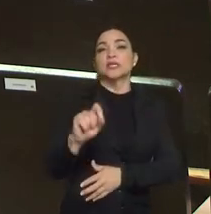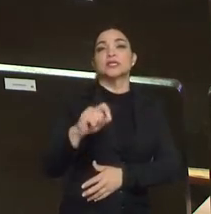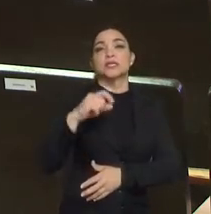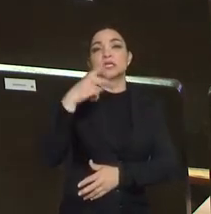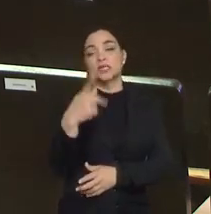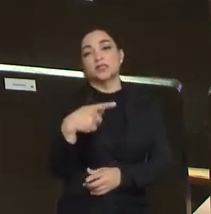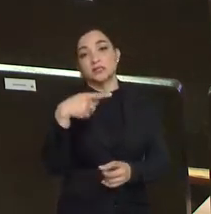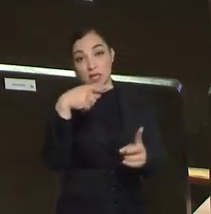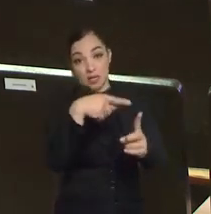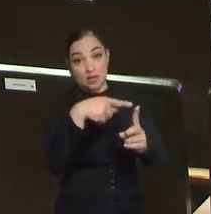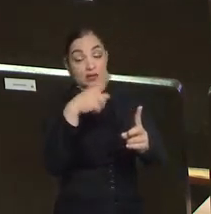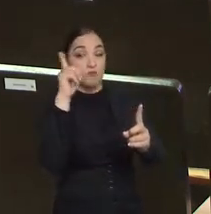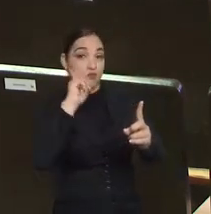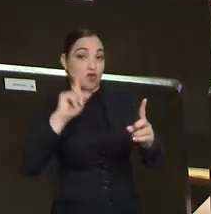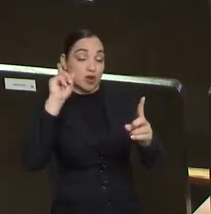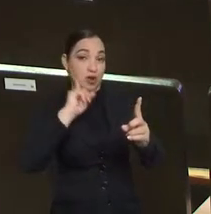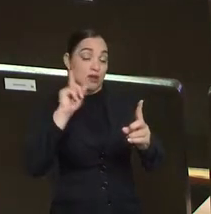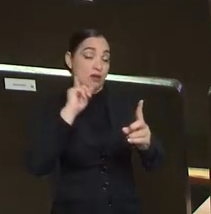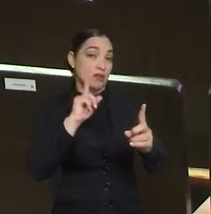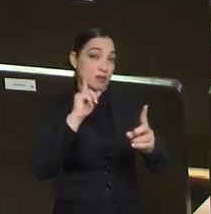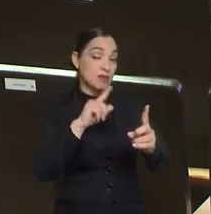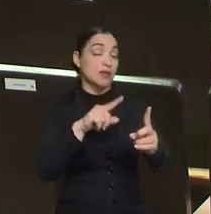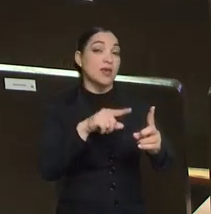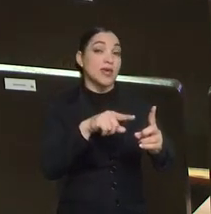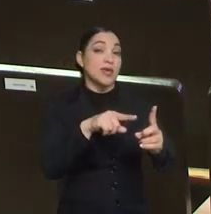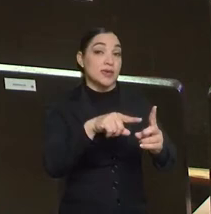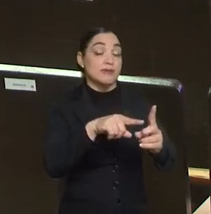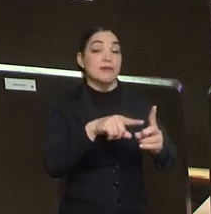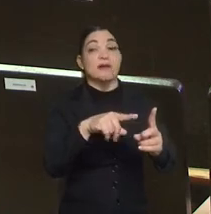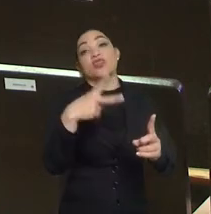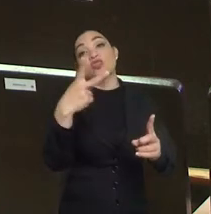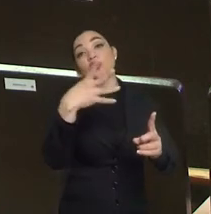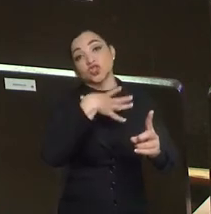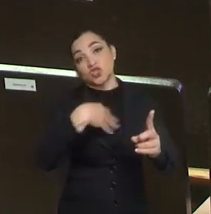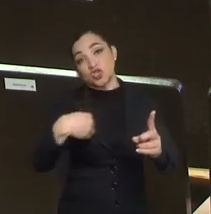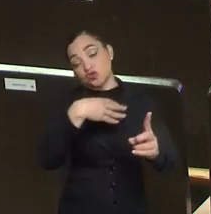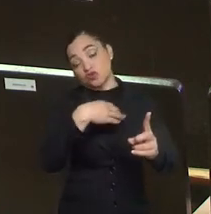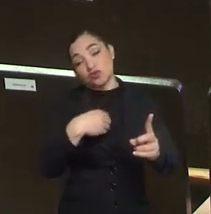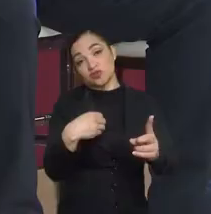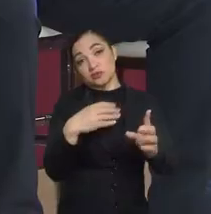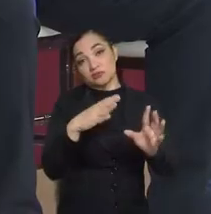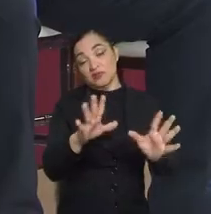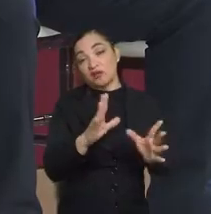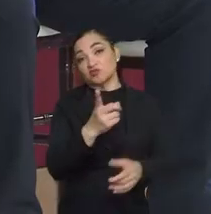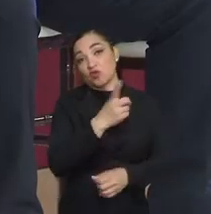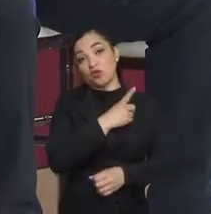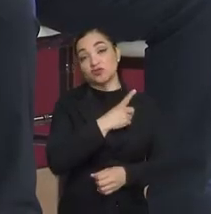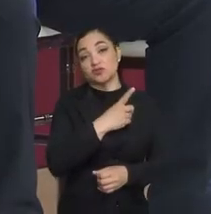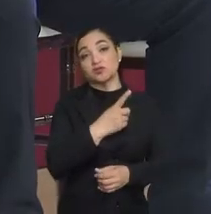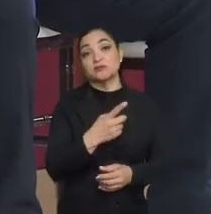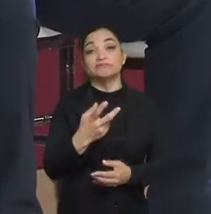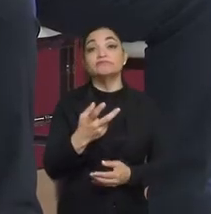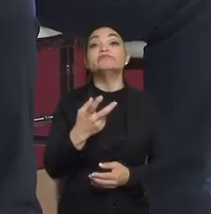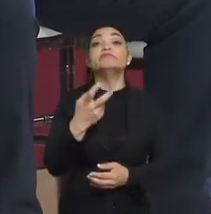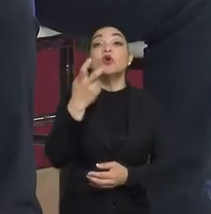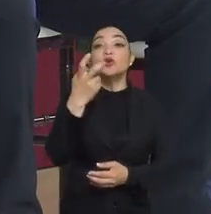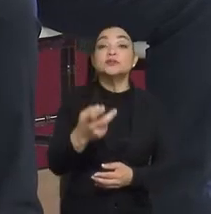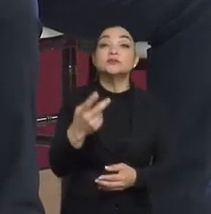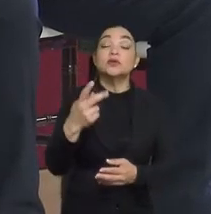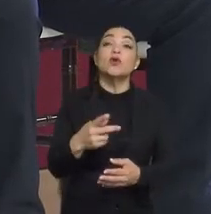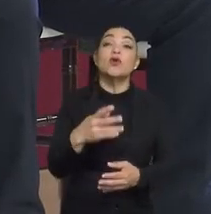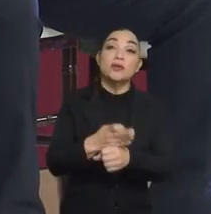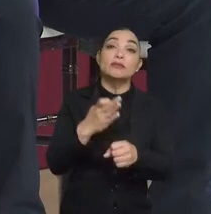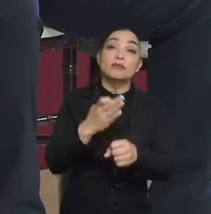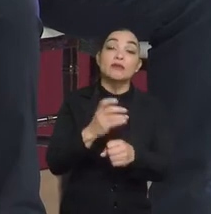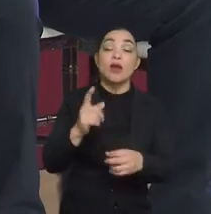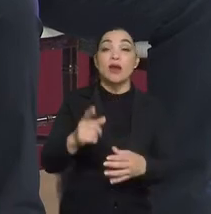2 niñas en orfandad. Entonces, ya está listo el proyecto para empezar a atender a las víctimas, a las huérfanos y huérfanos de